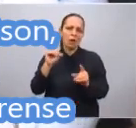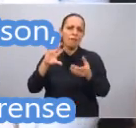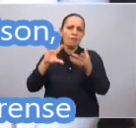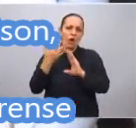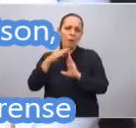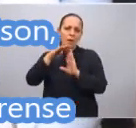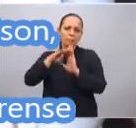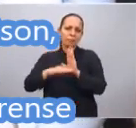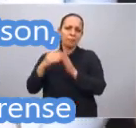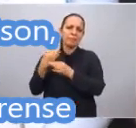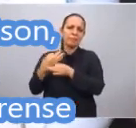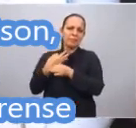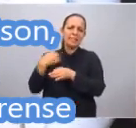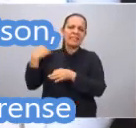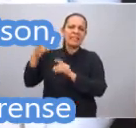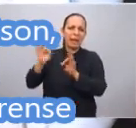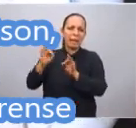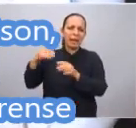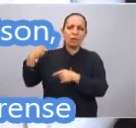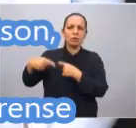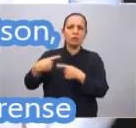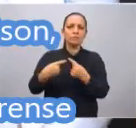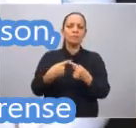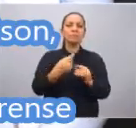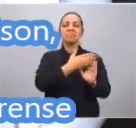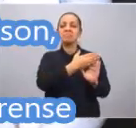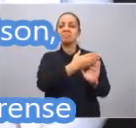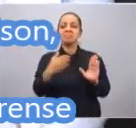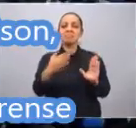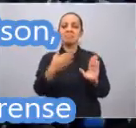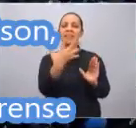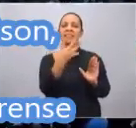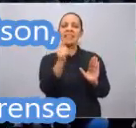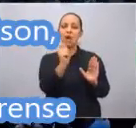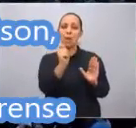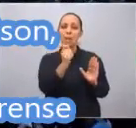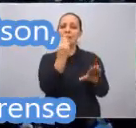doctrina, casi 5 meses después,